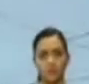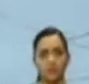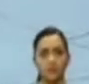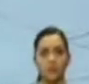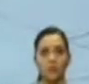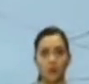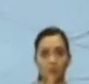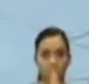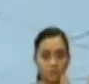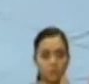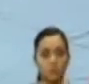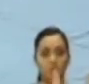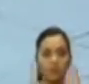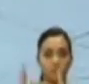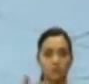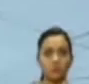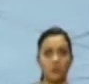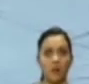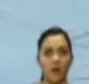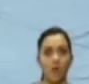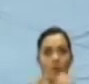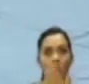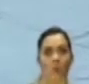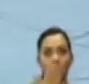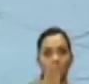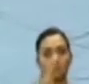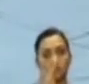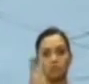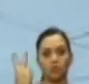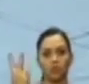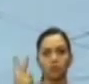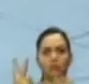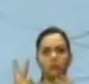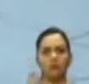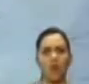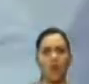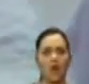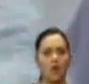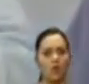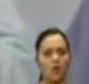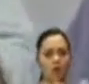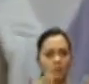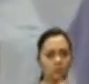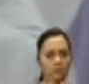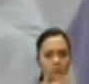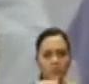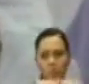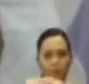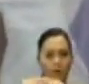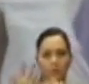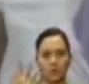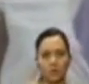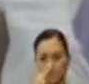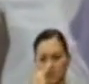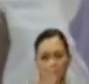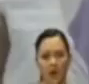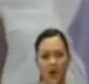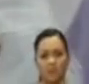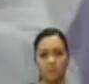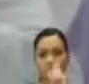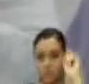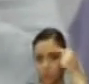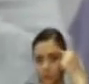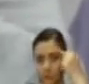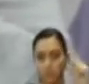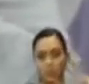que vimos es la nueva aula. Como ustedes ven, pues no hay dos aulas iguales, porque cada gobierno, antes era así, ¿no? Nuestra escuela era